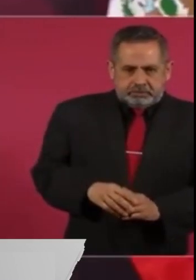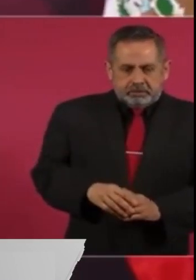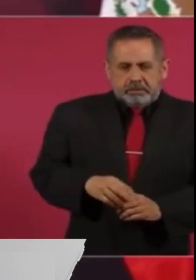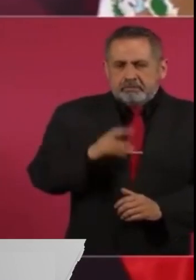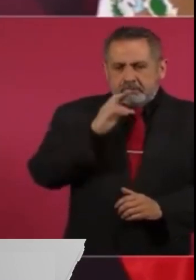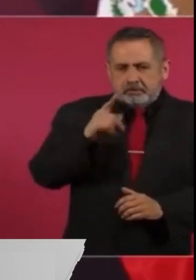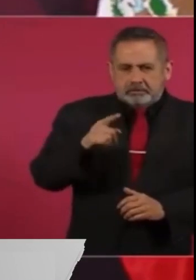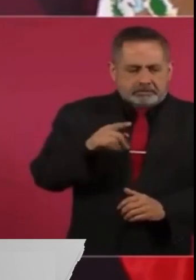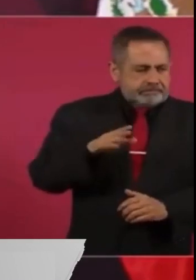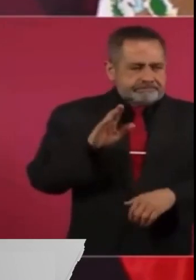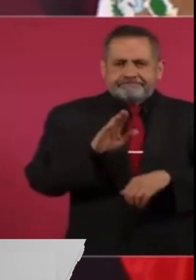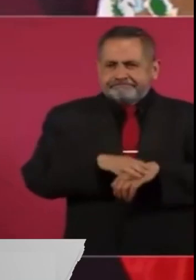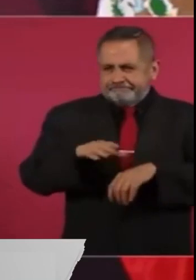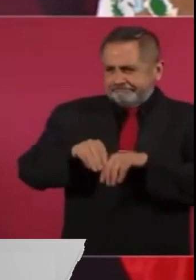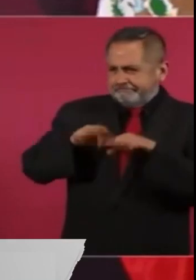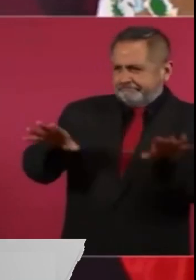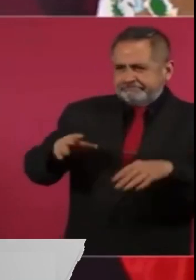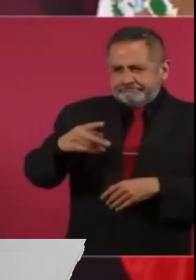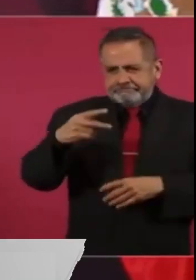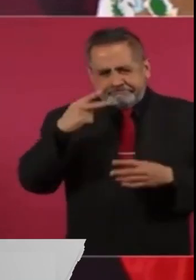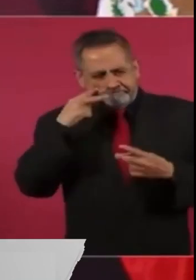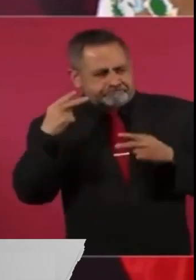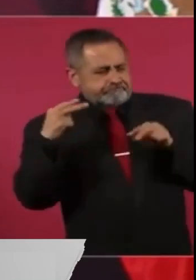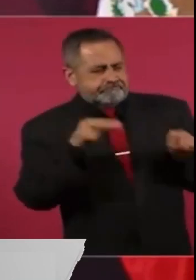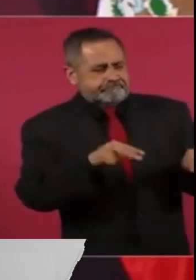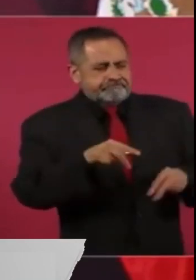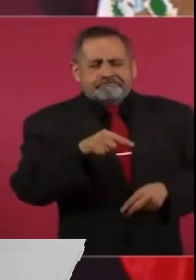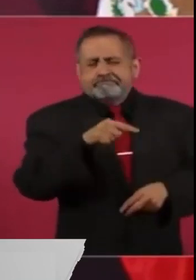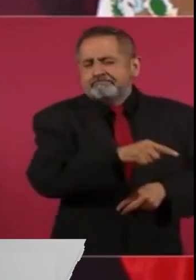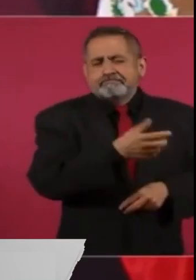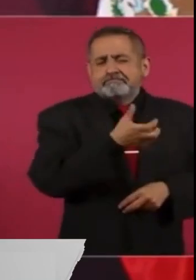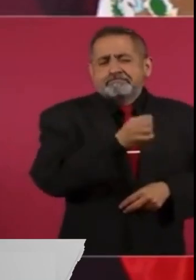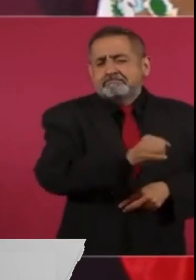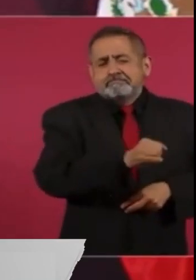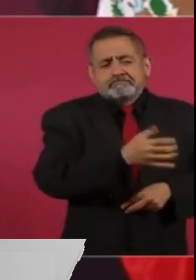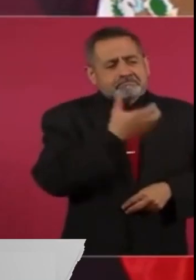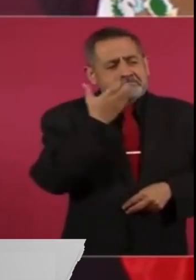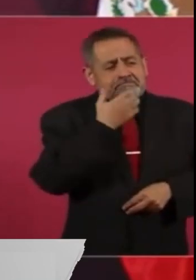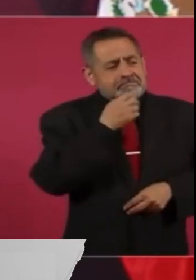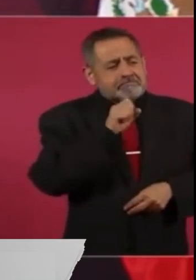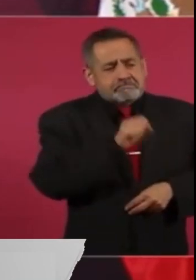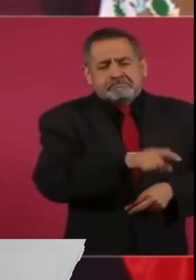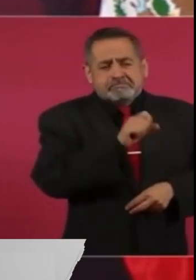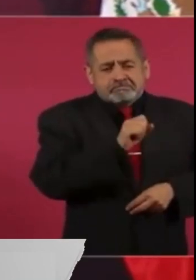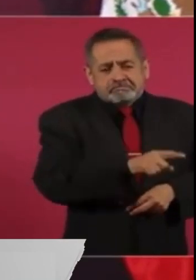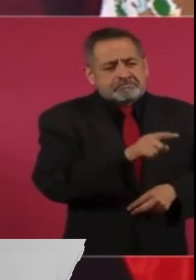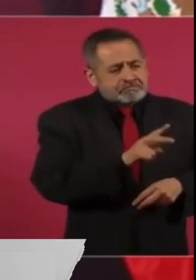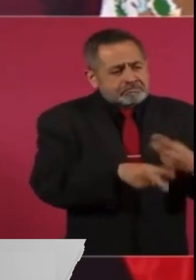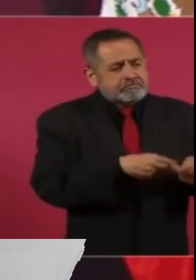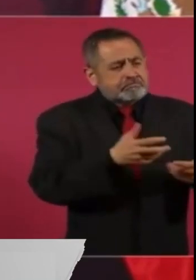mostrar, dar a conocer el modus operandi